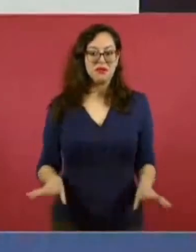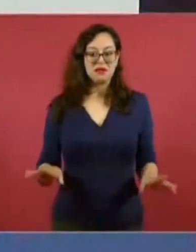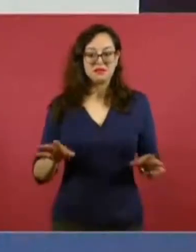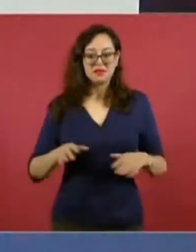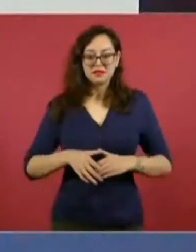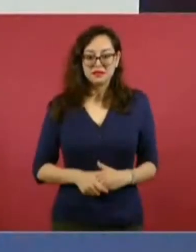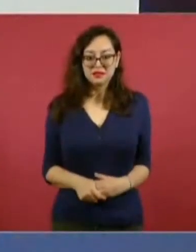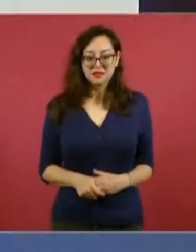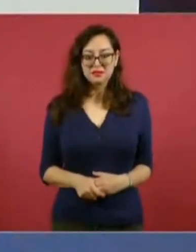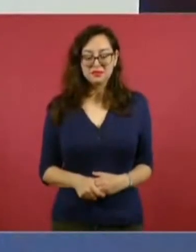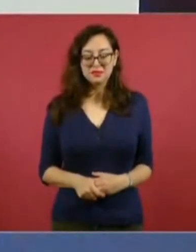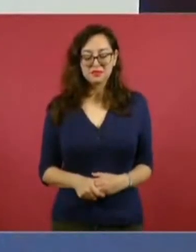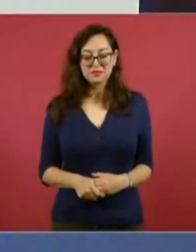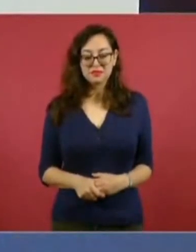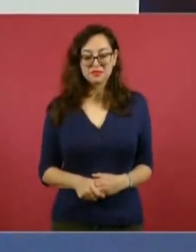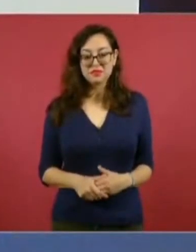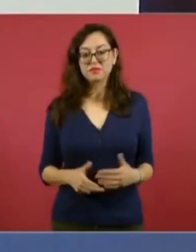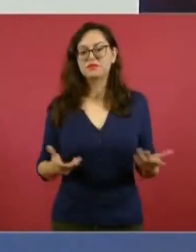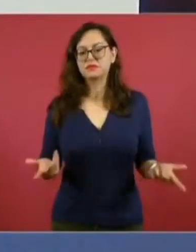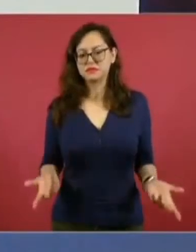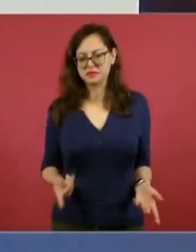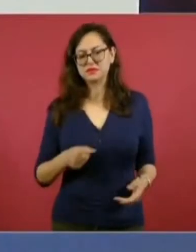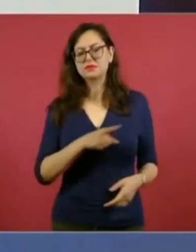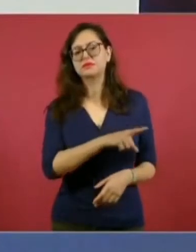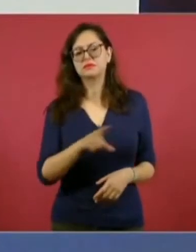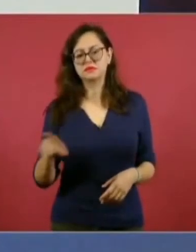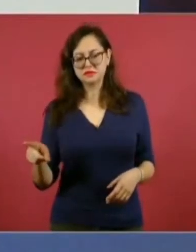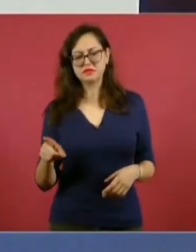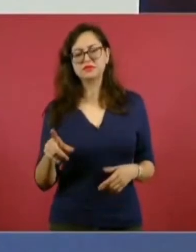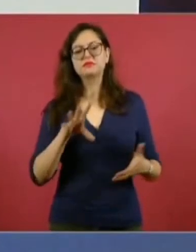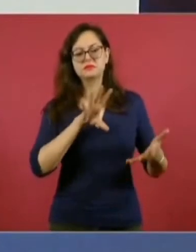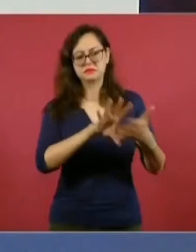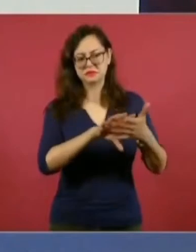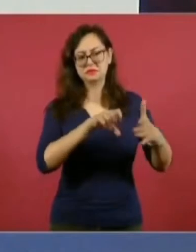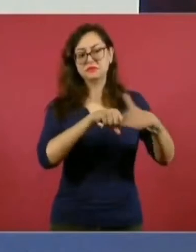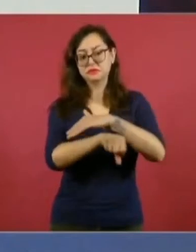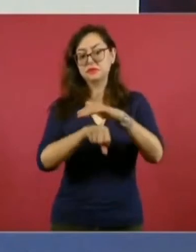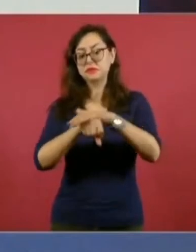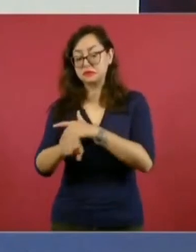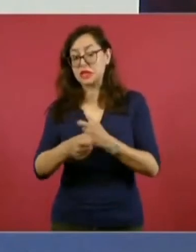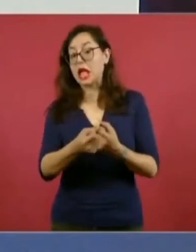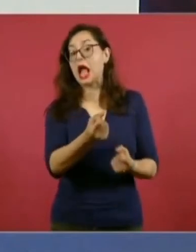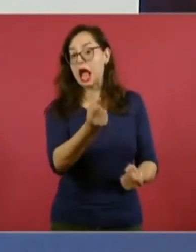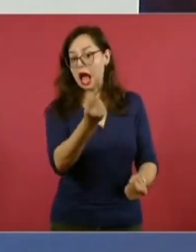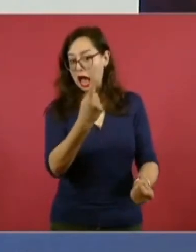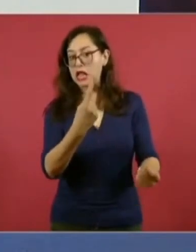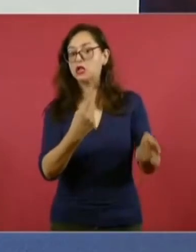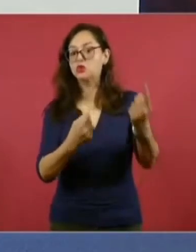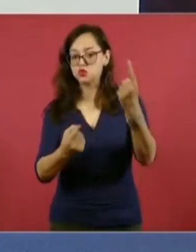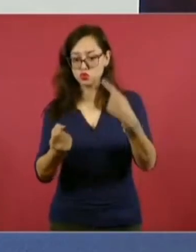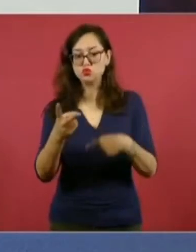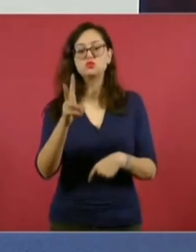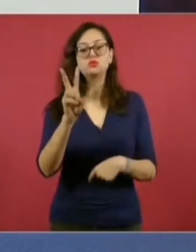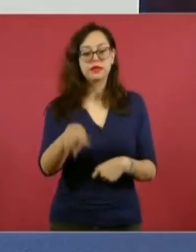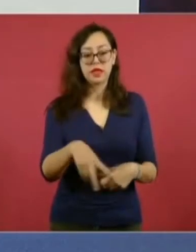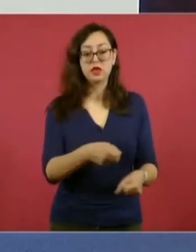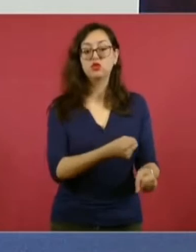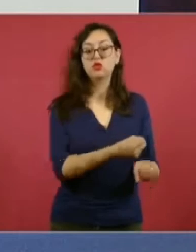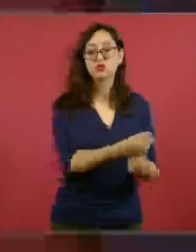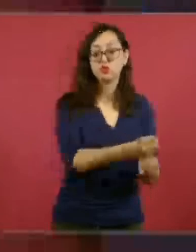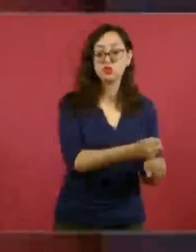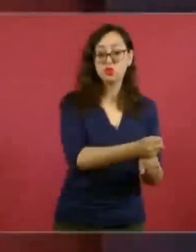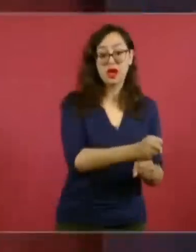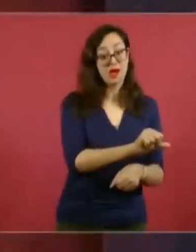Aunque algunos de los excarcelados sí habían sido víctimas de tortura,